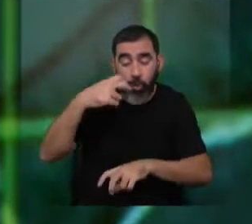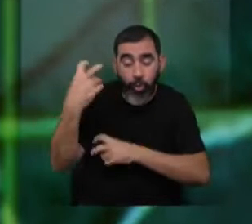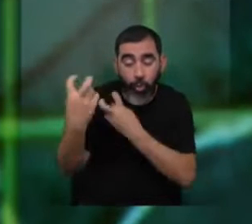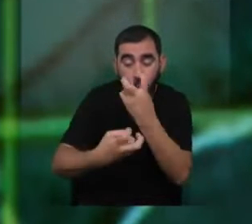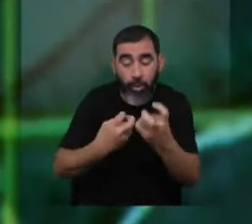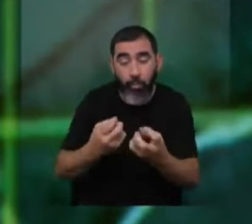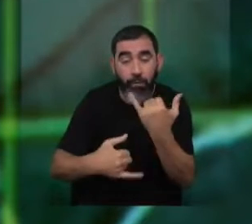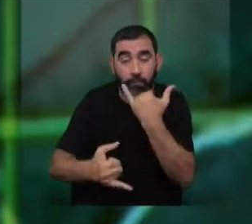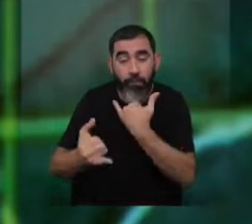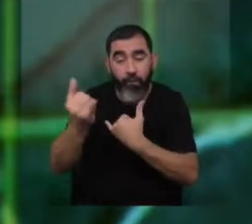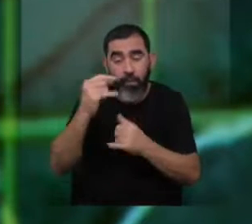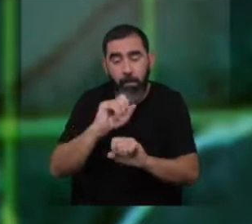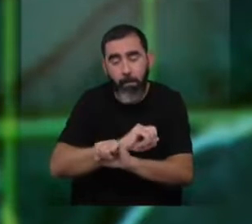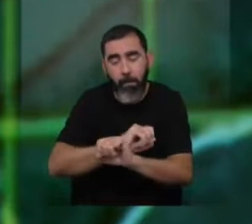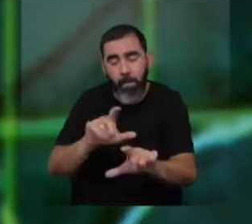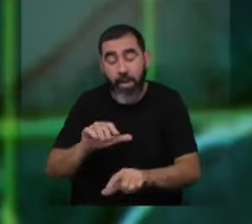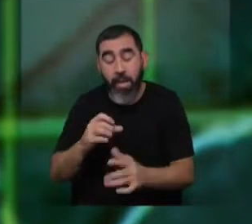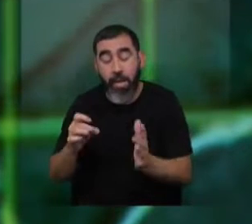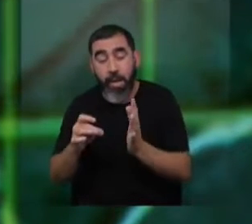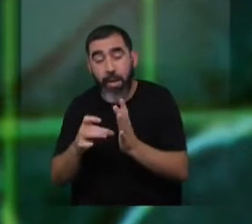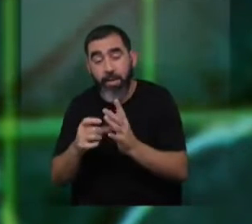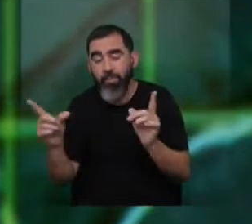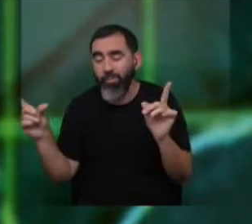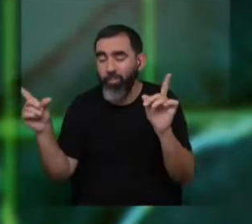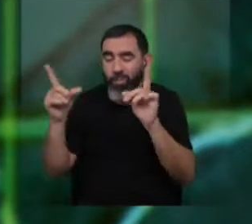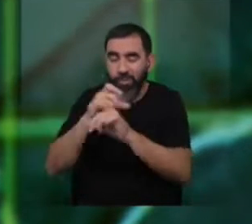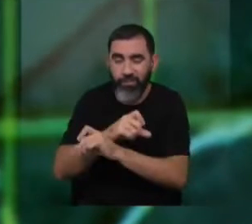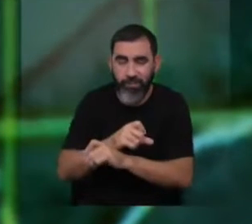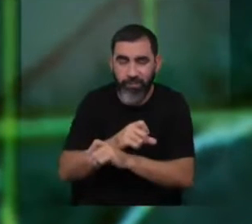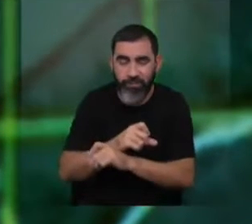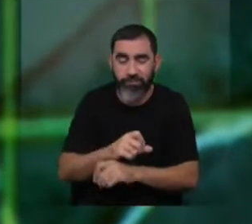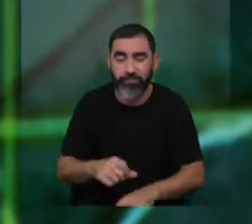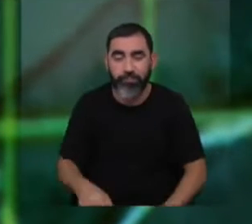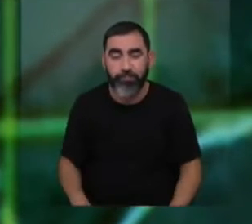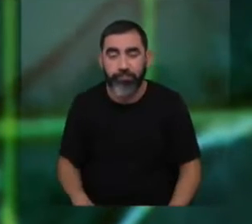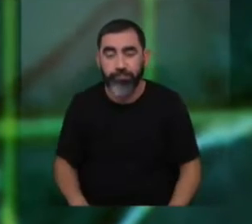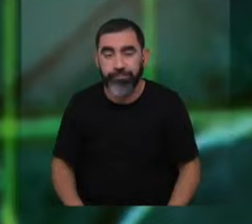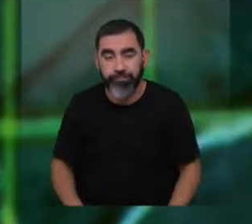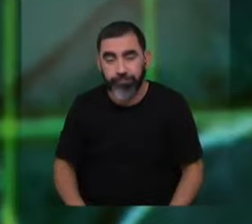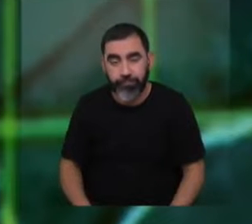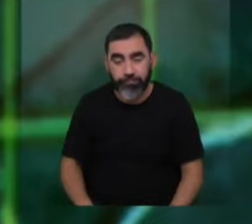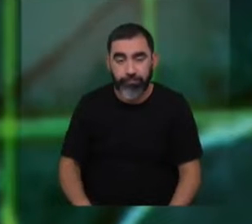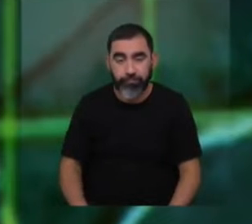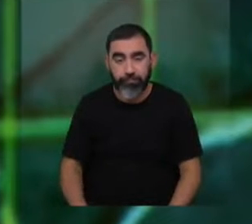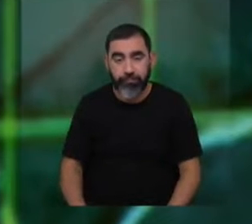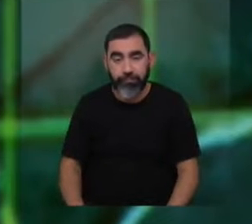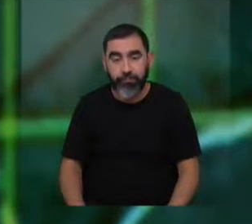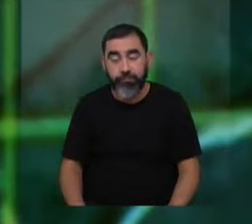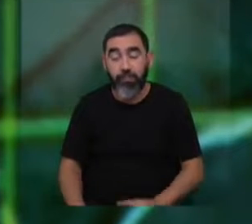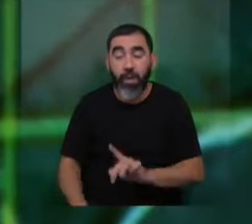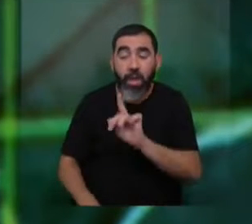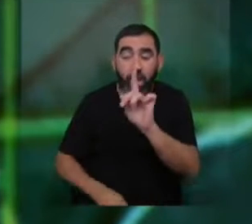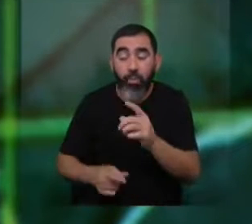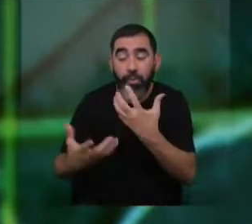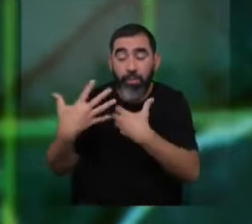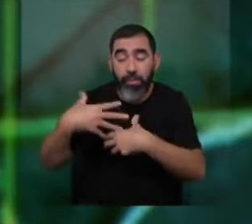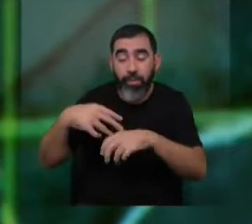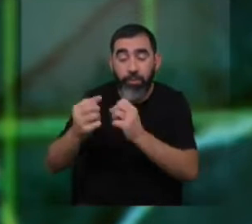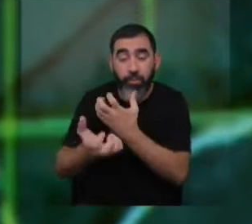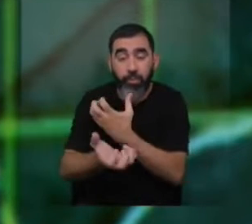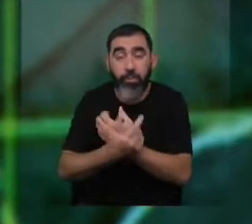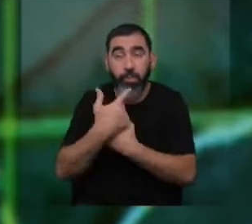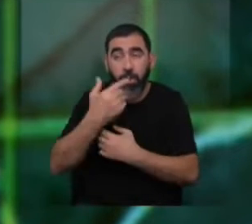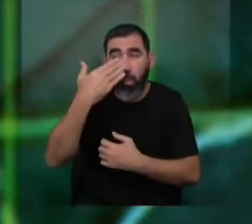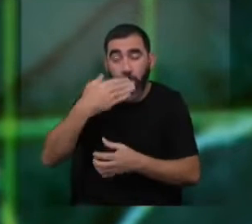información que hay, que es de mala calidad, es muy difícil achicar el lugar. Entonces, una vez que nosotros hemos tenido algún hallazgo, como el último del